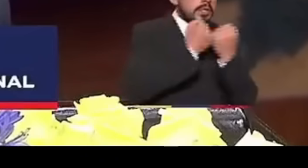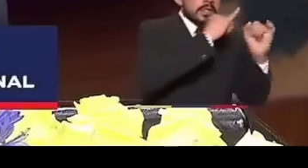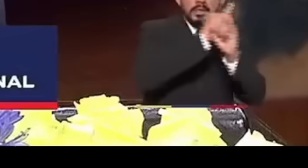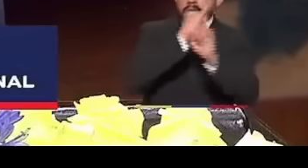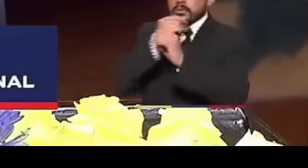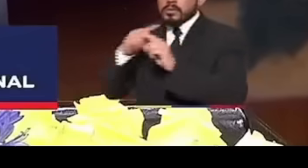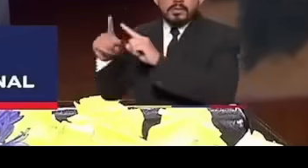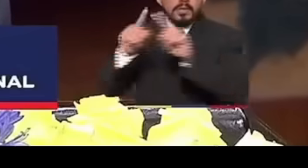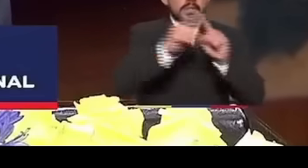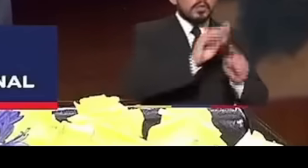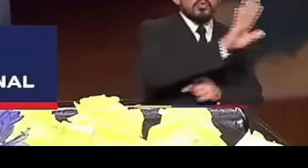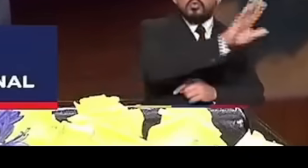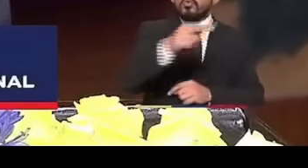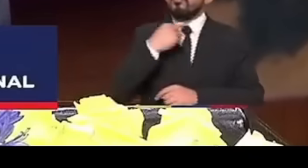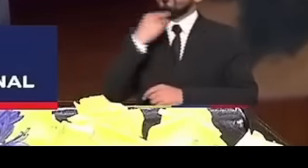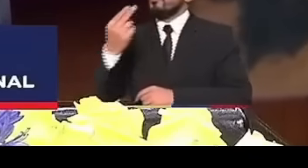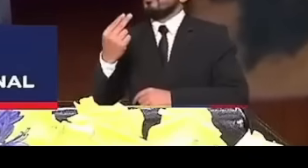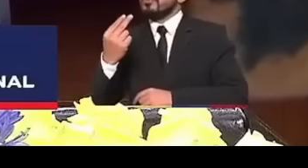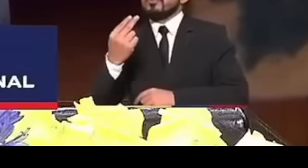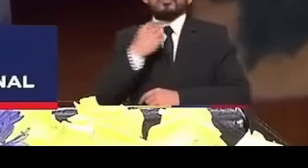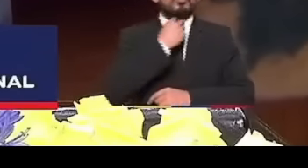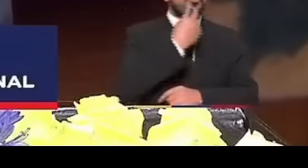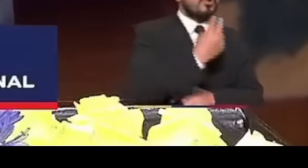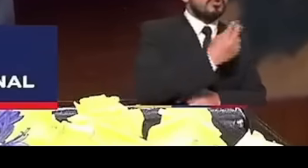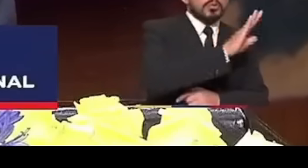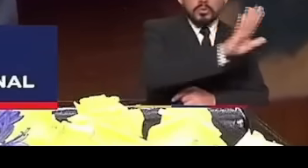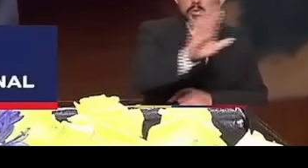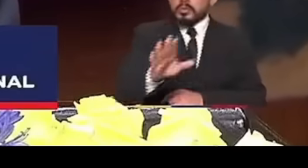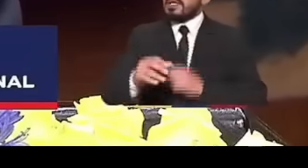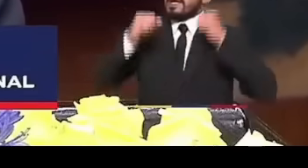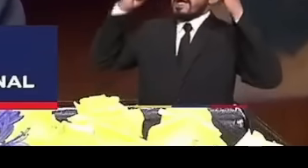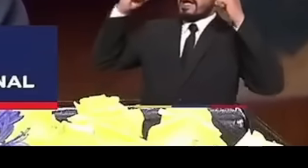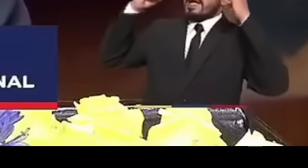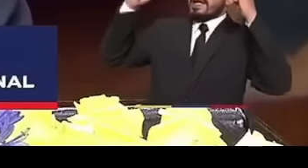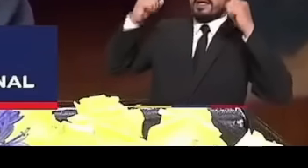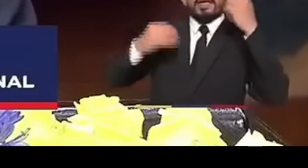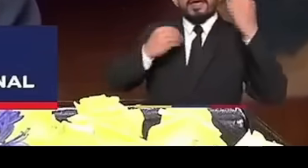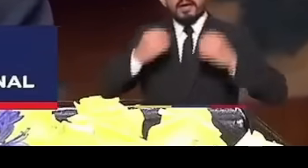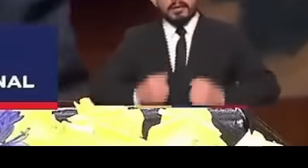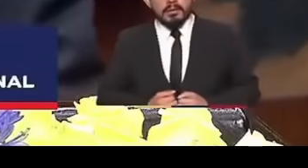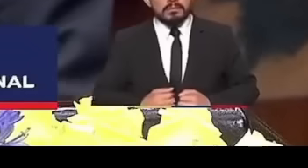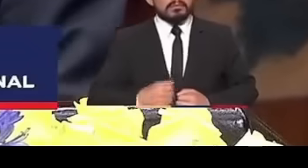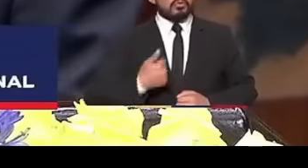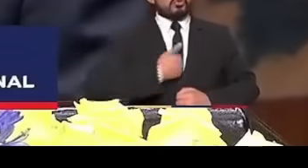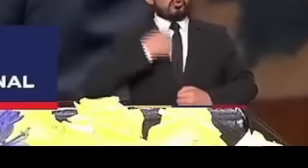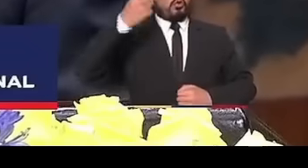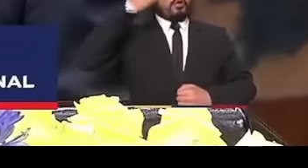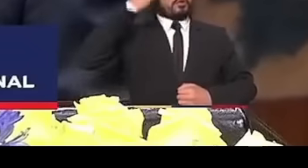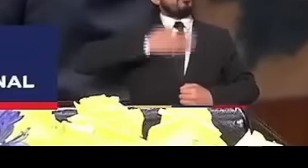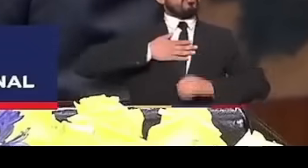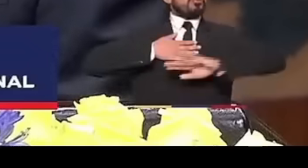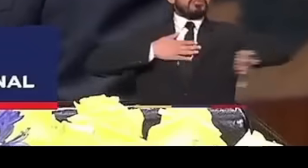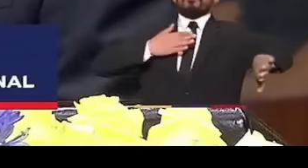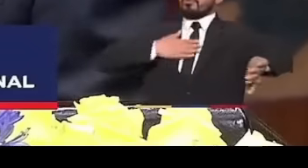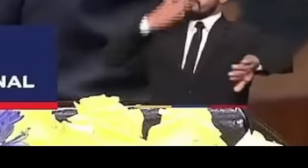donde la voz del pueblo, repito, en donde la voz del pueblo no puede ser apropiada por el gobernante ni por